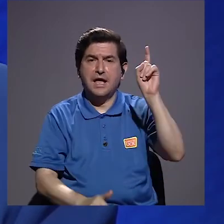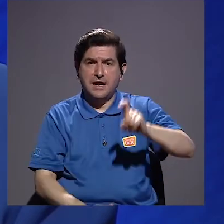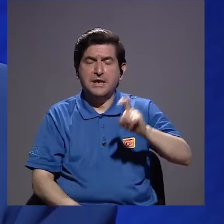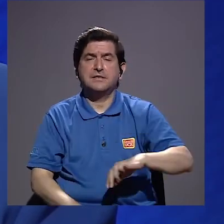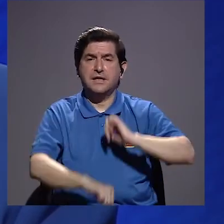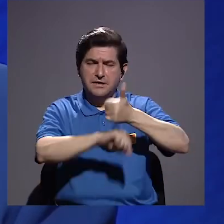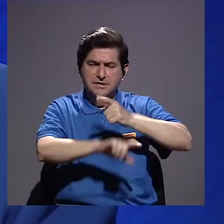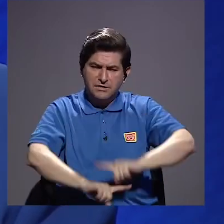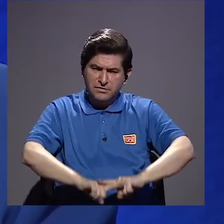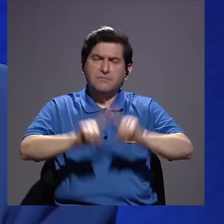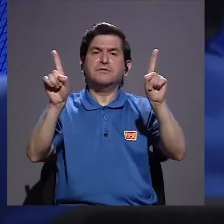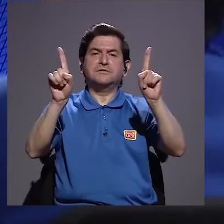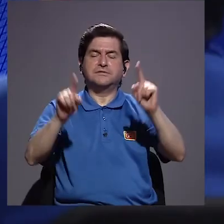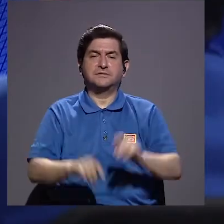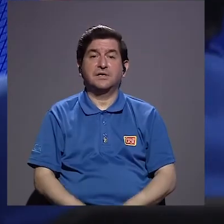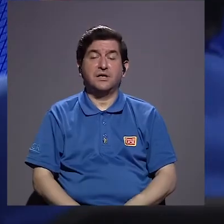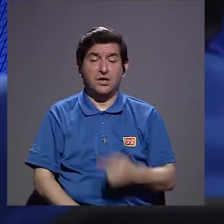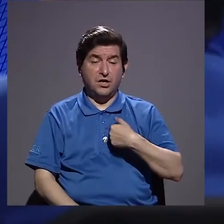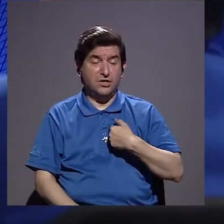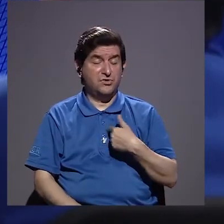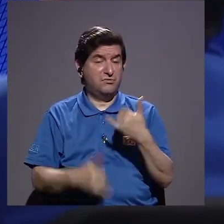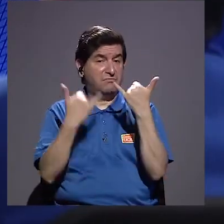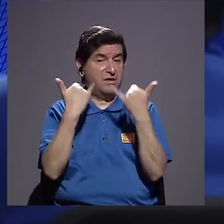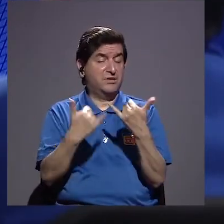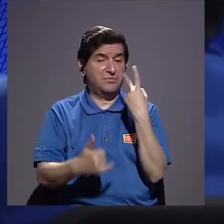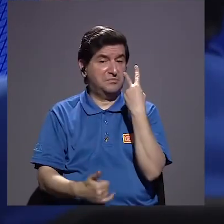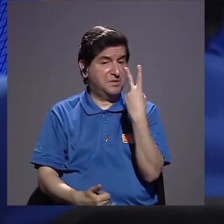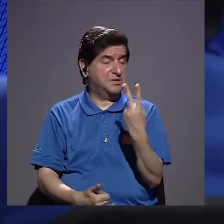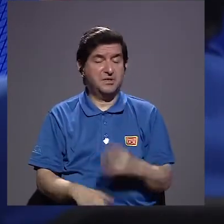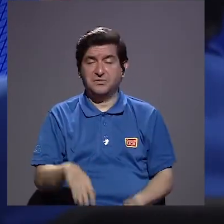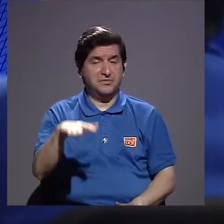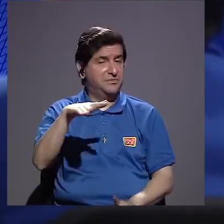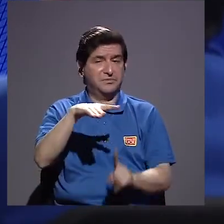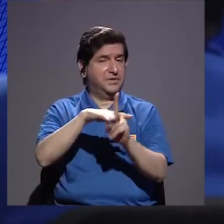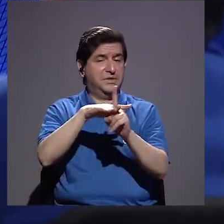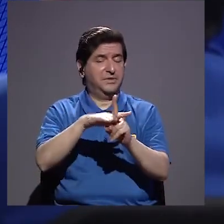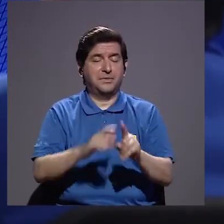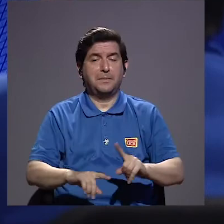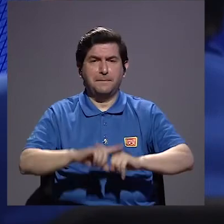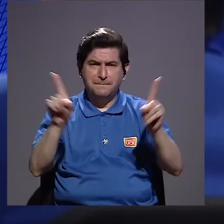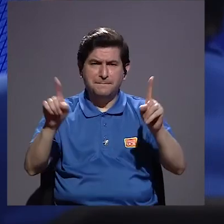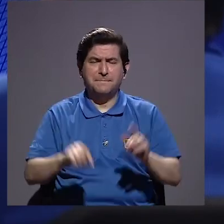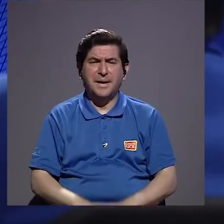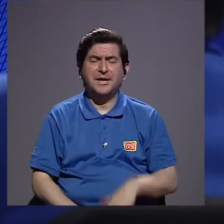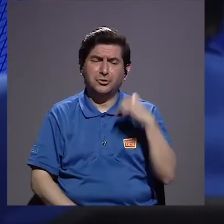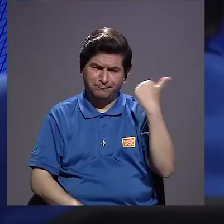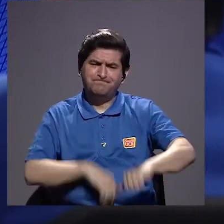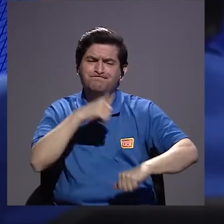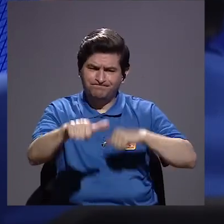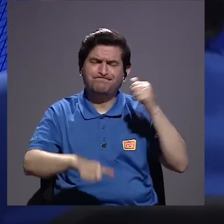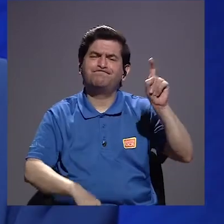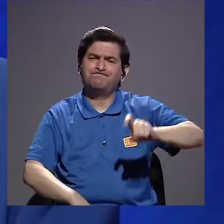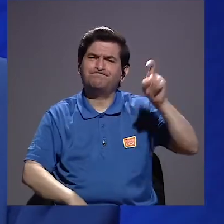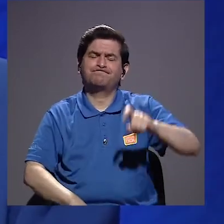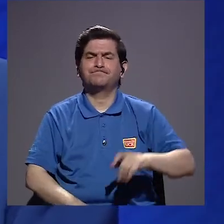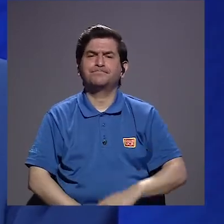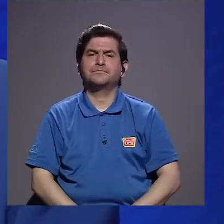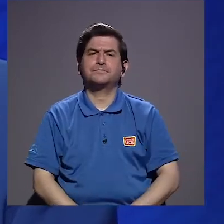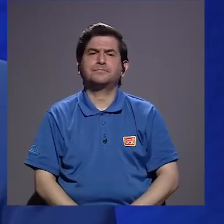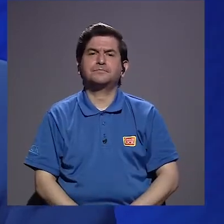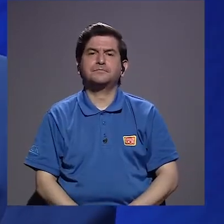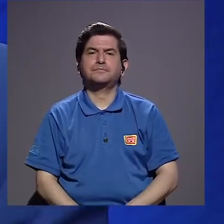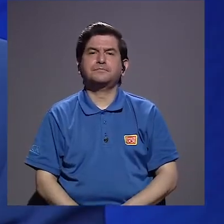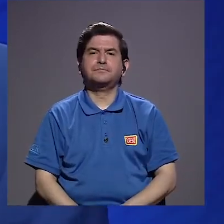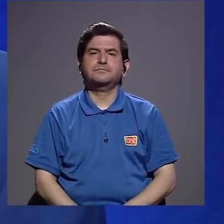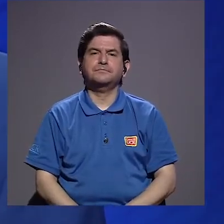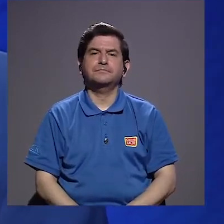tiene que hacer la diferencia, y es la que todavía yo no veo que esté haciendo la diferencia, pero tenemos que luchar por eso.